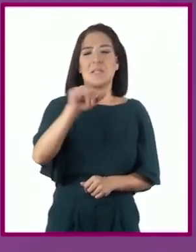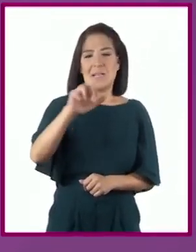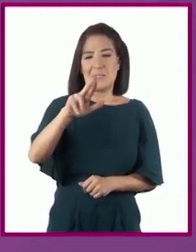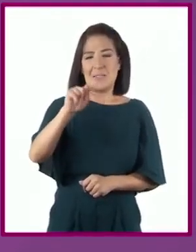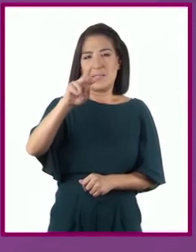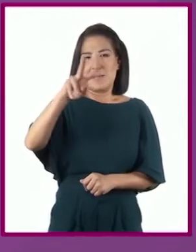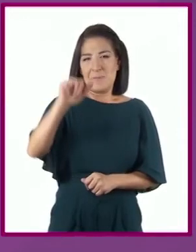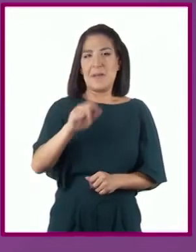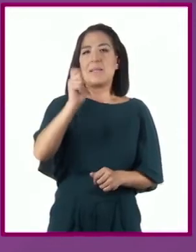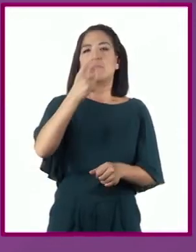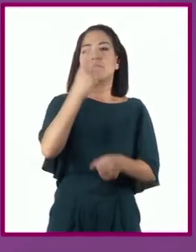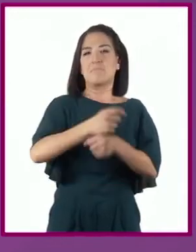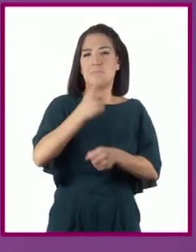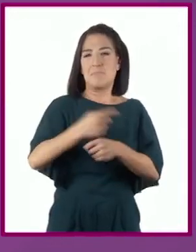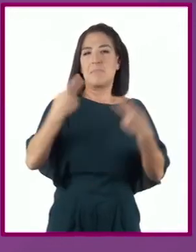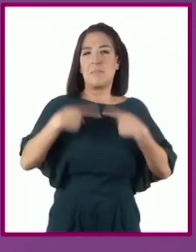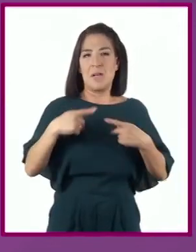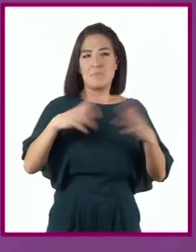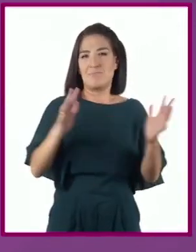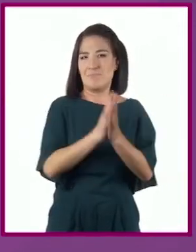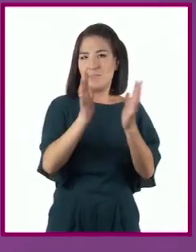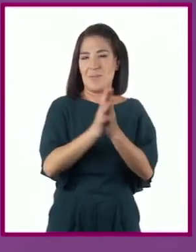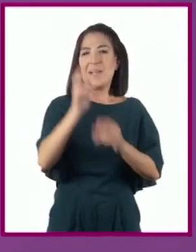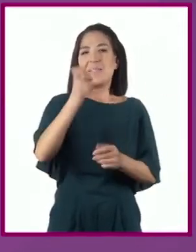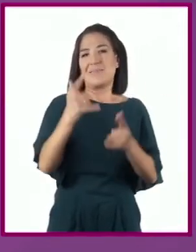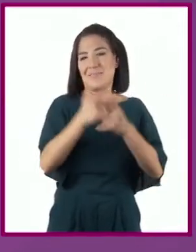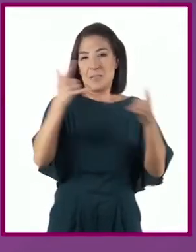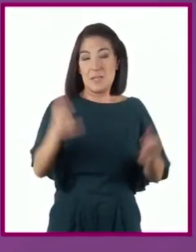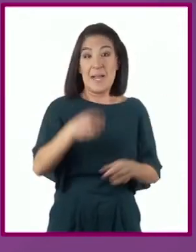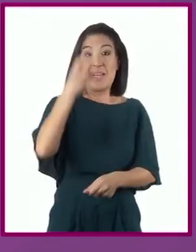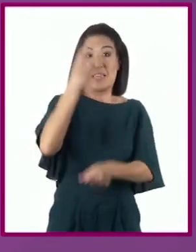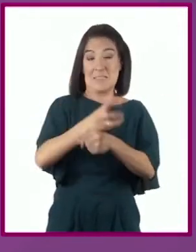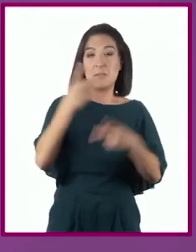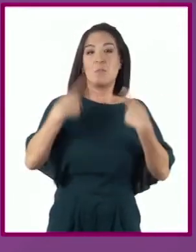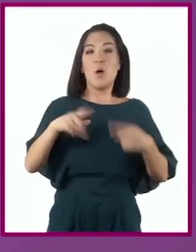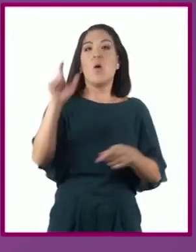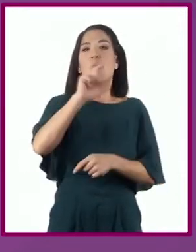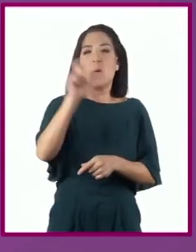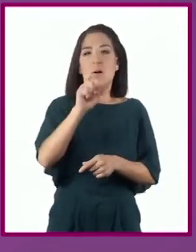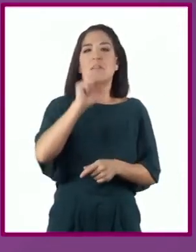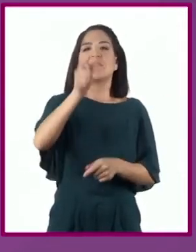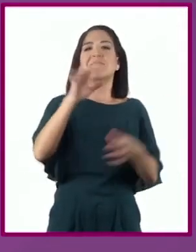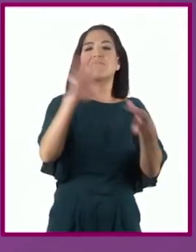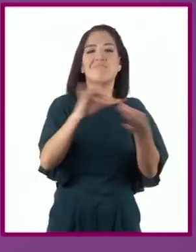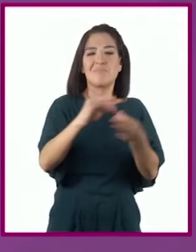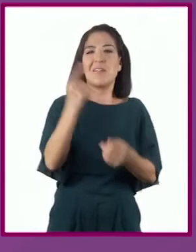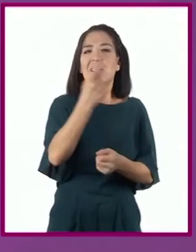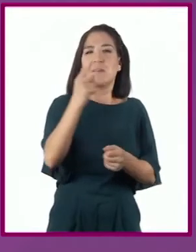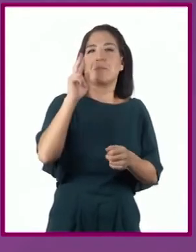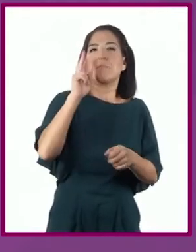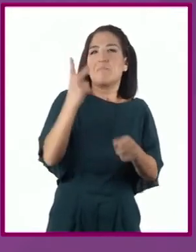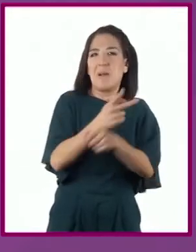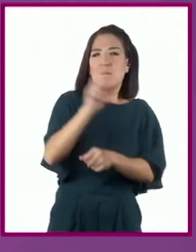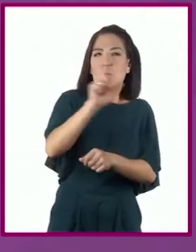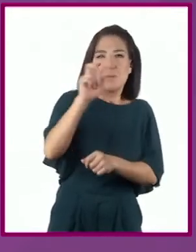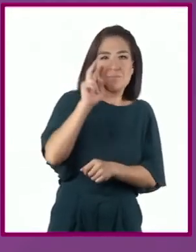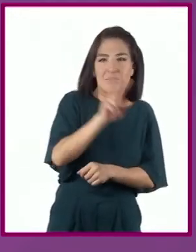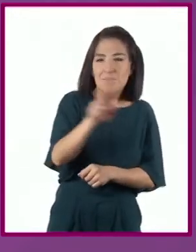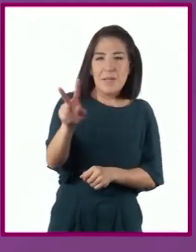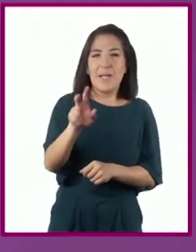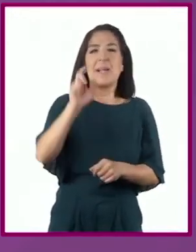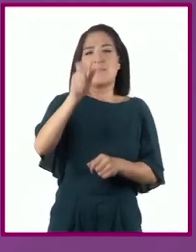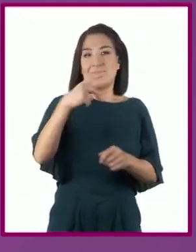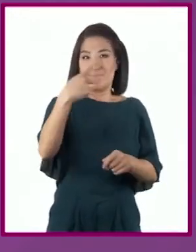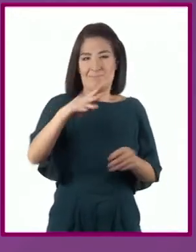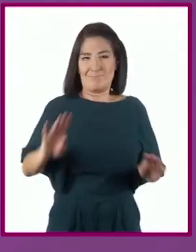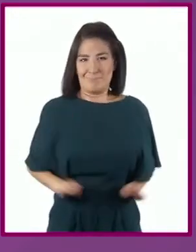persona cuando participa en la historia y la tercera persona cuando solo describe lo que observa. Otra particularidad de este tipo